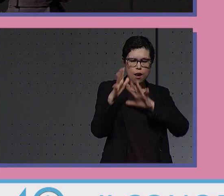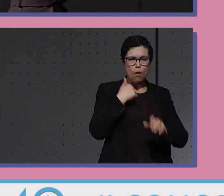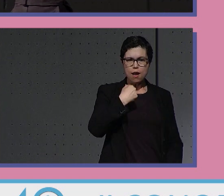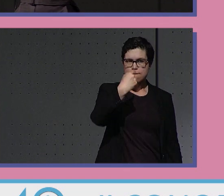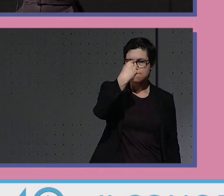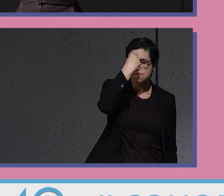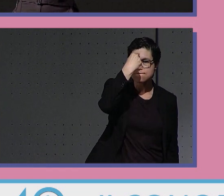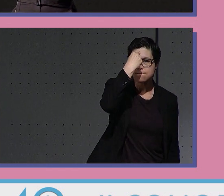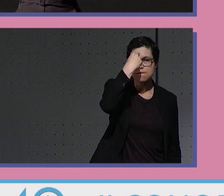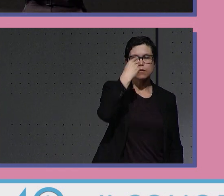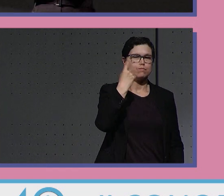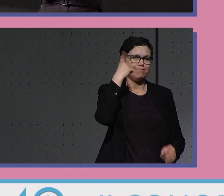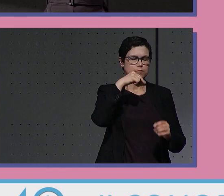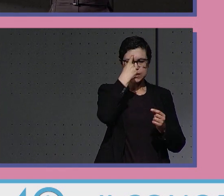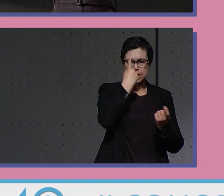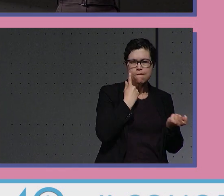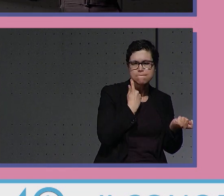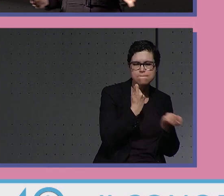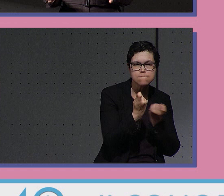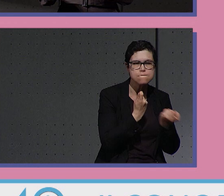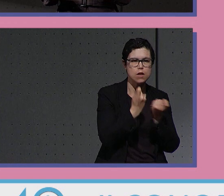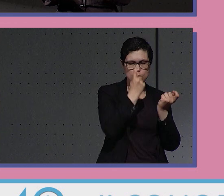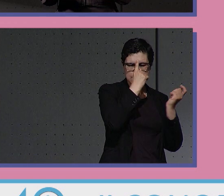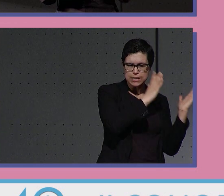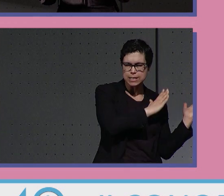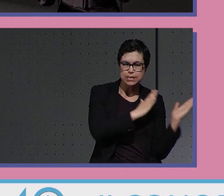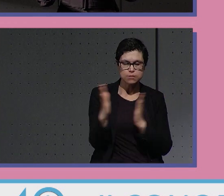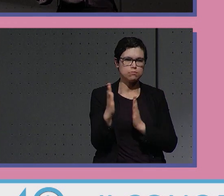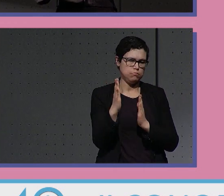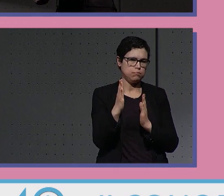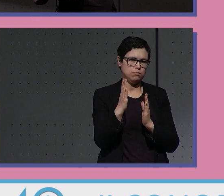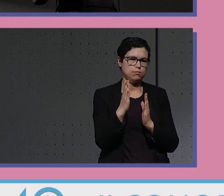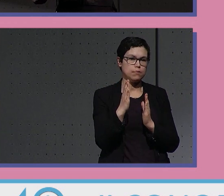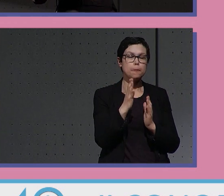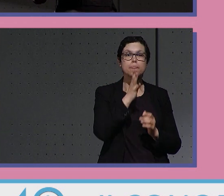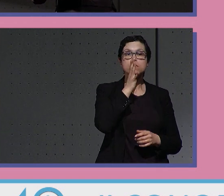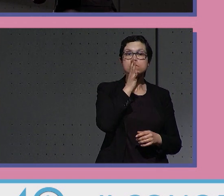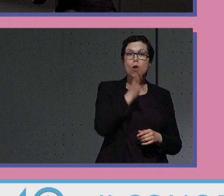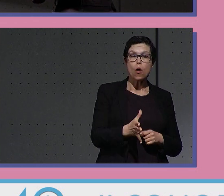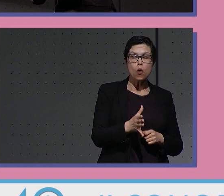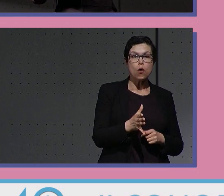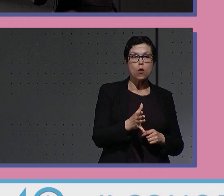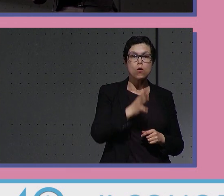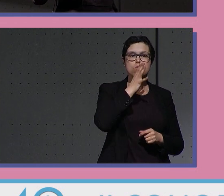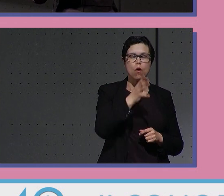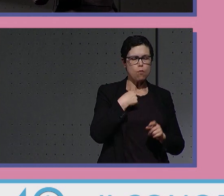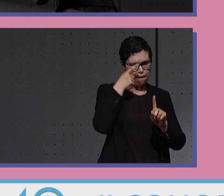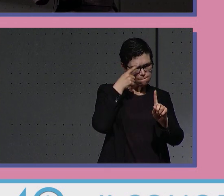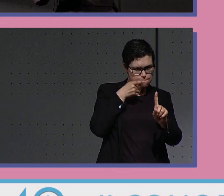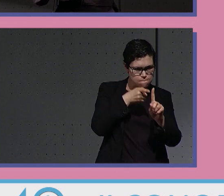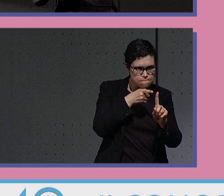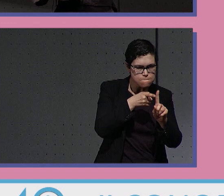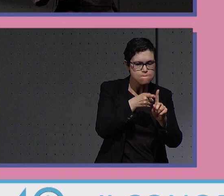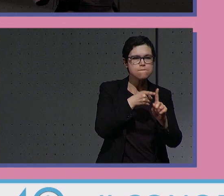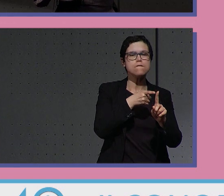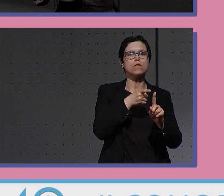con el trastorno obsesivo-compulsivo como síndrome por excelencia. ¿De acuerdo? ¿Por qué? Porque esta insistencia en la mismidad, esta